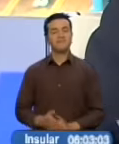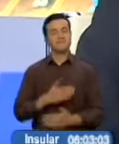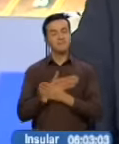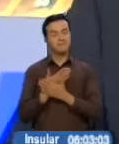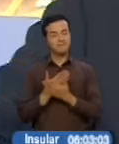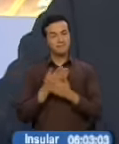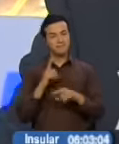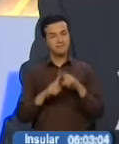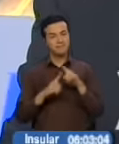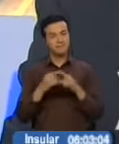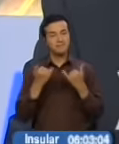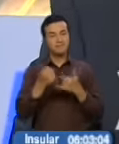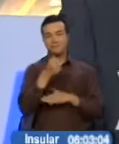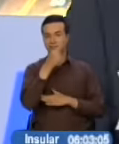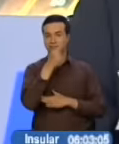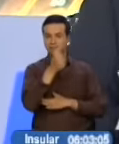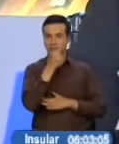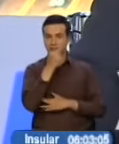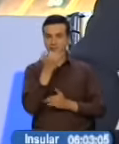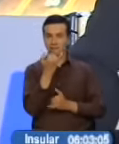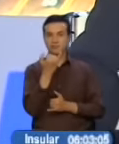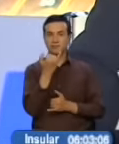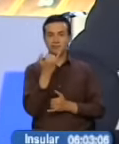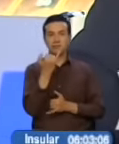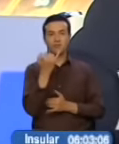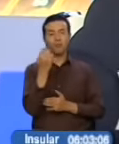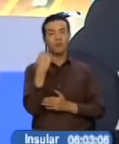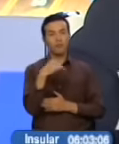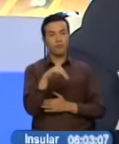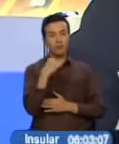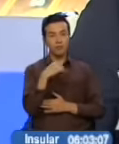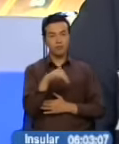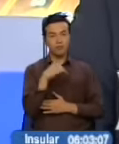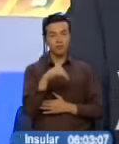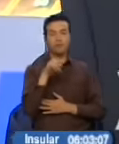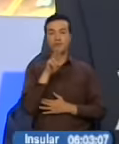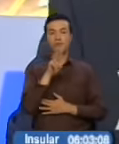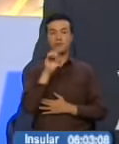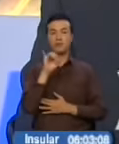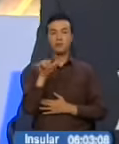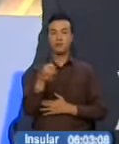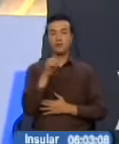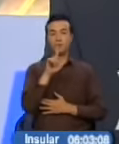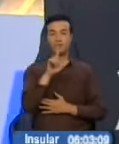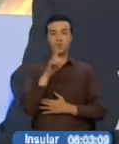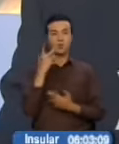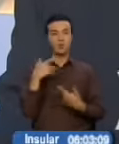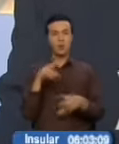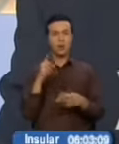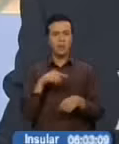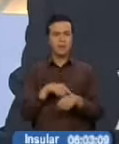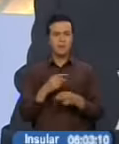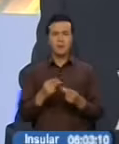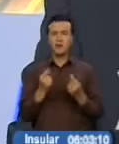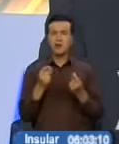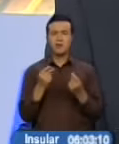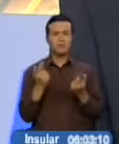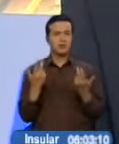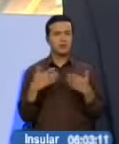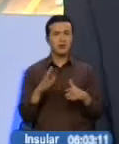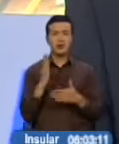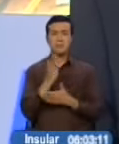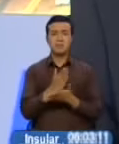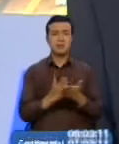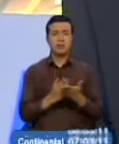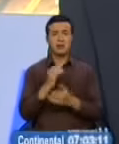Bienvenidos, amigos televidentes, a Pensamiento Crítico en este día miércoles 20 de julio. ¡Wow! ¿Cómo pasa el tiempo? Ya